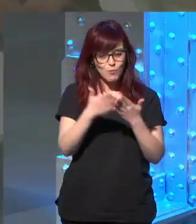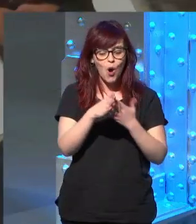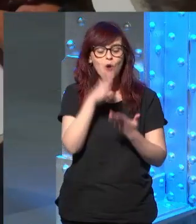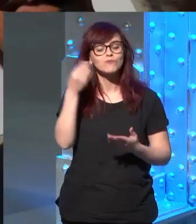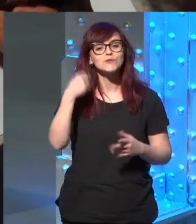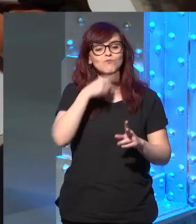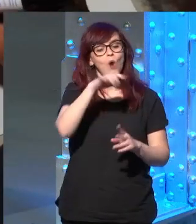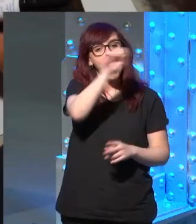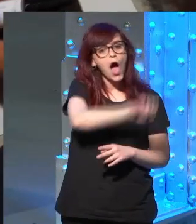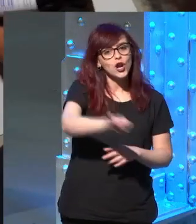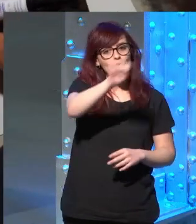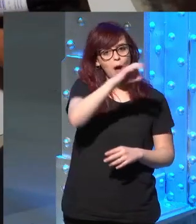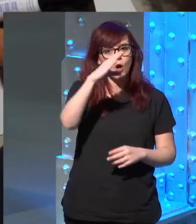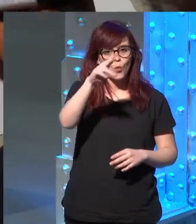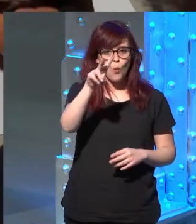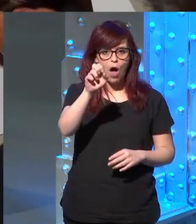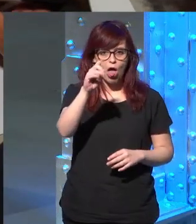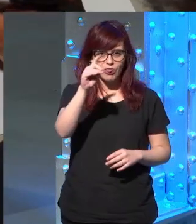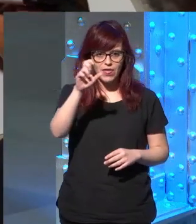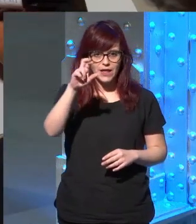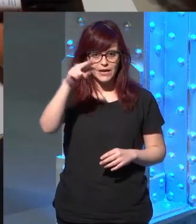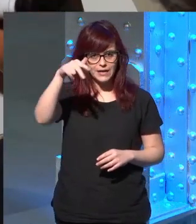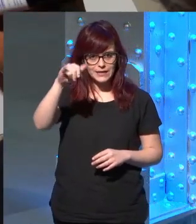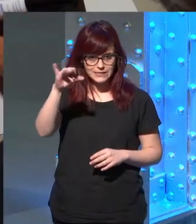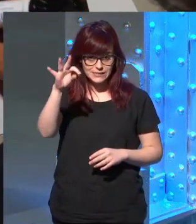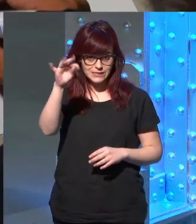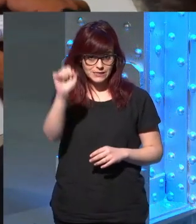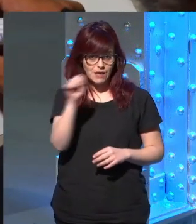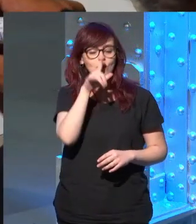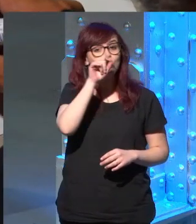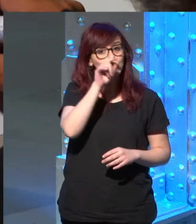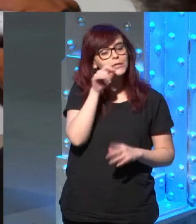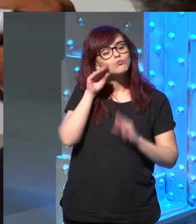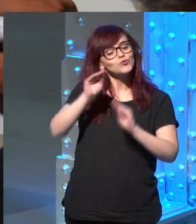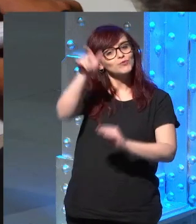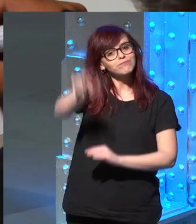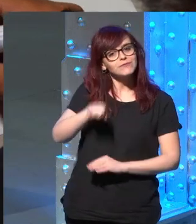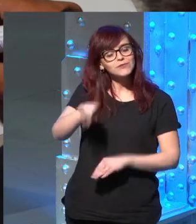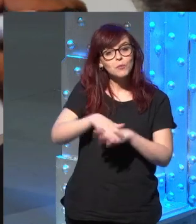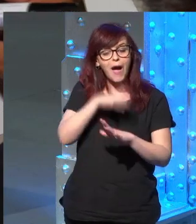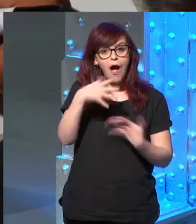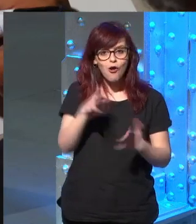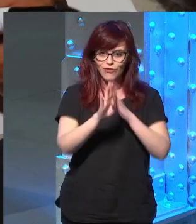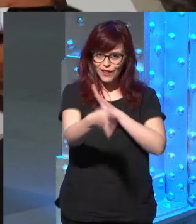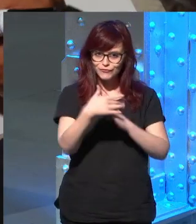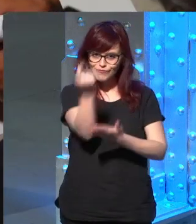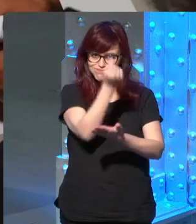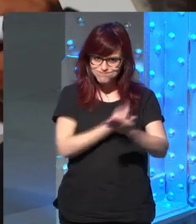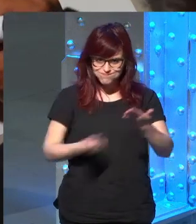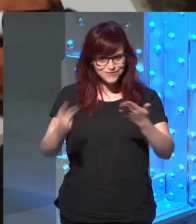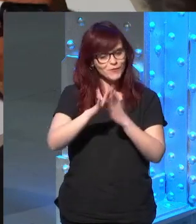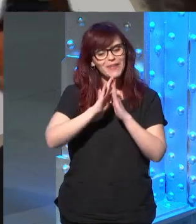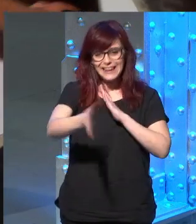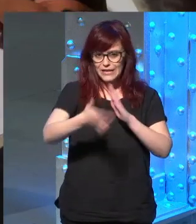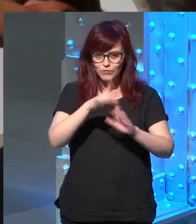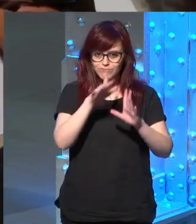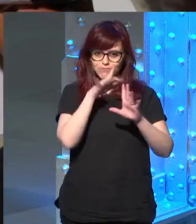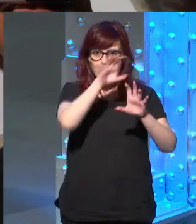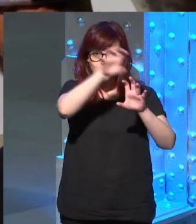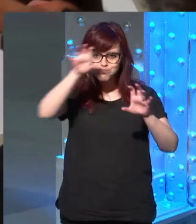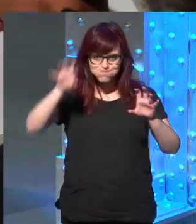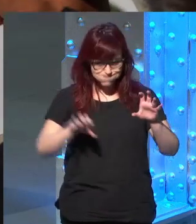Twitter, que lo que va a hacer es dibujar en directo pues, todo lo que suceda en este escenario esta